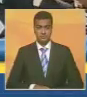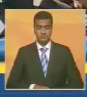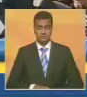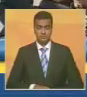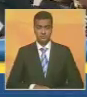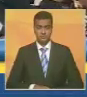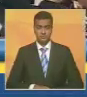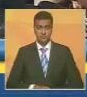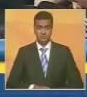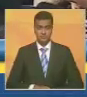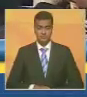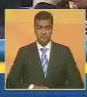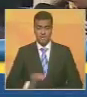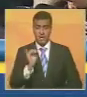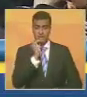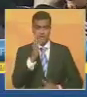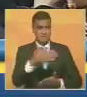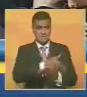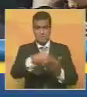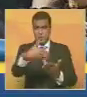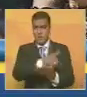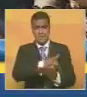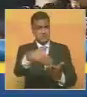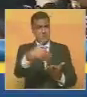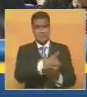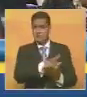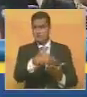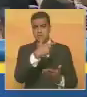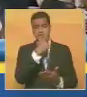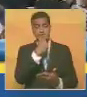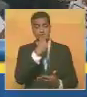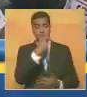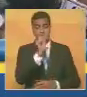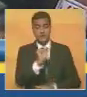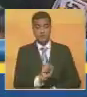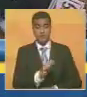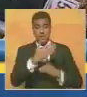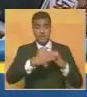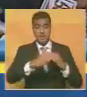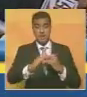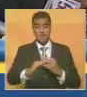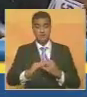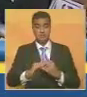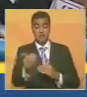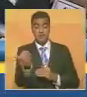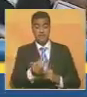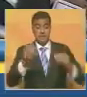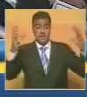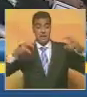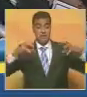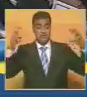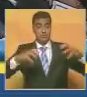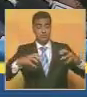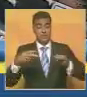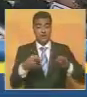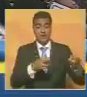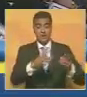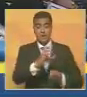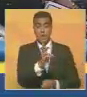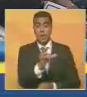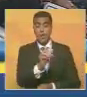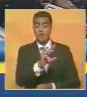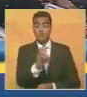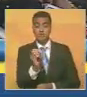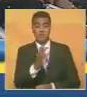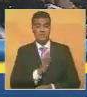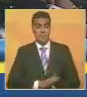afectados anuncian millones y millones y millones de bolívares para el sur del Lago y cada vez que vienen las lluvia el río Chama se desborda